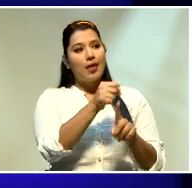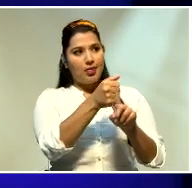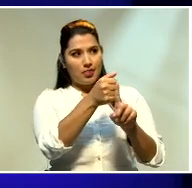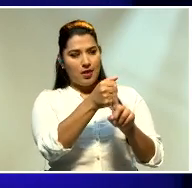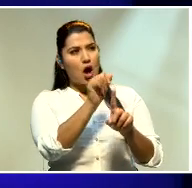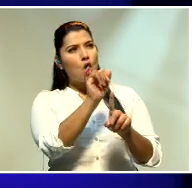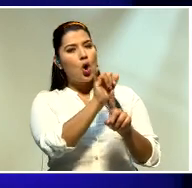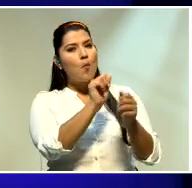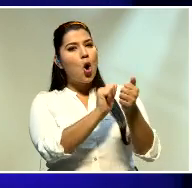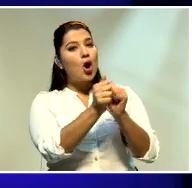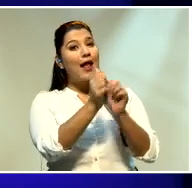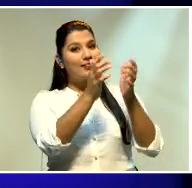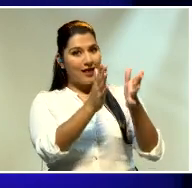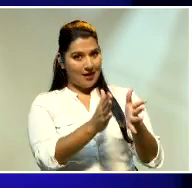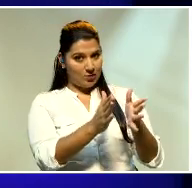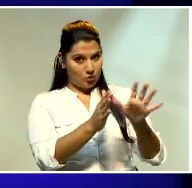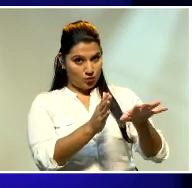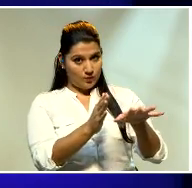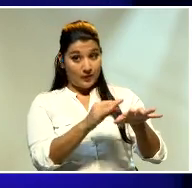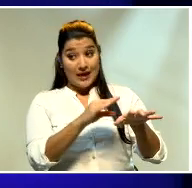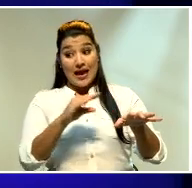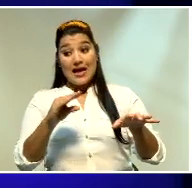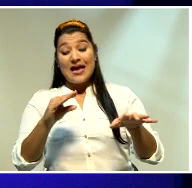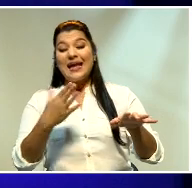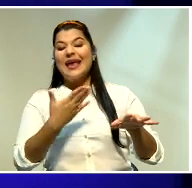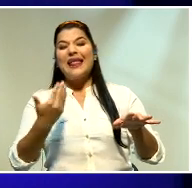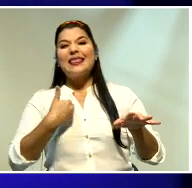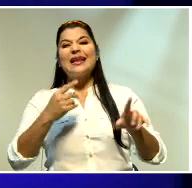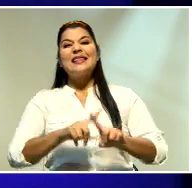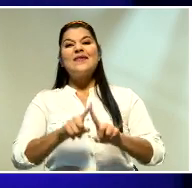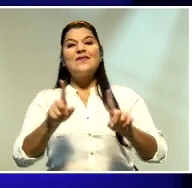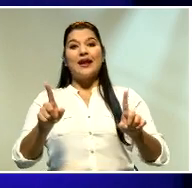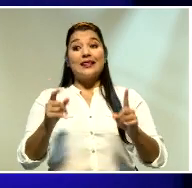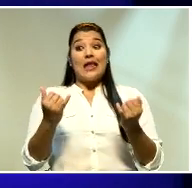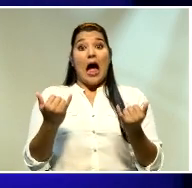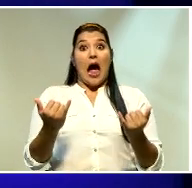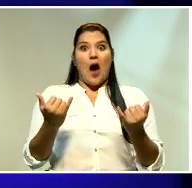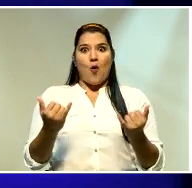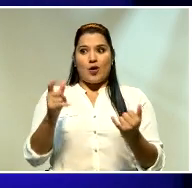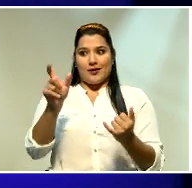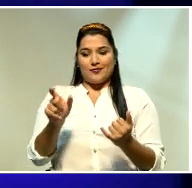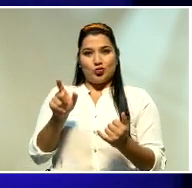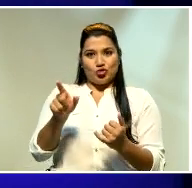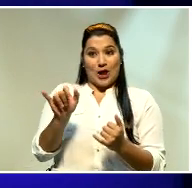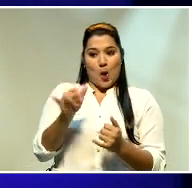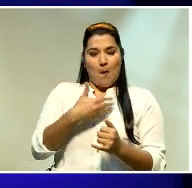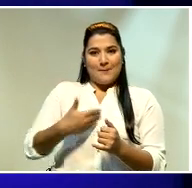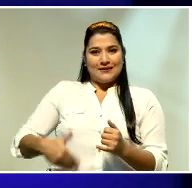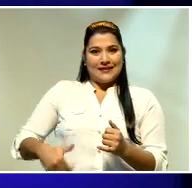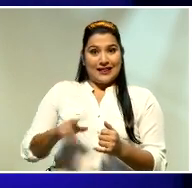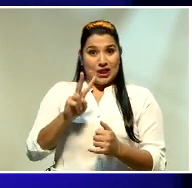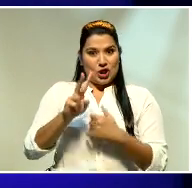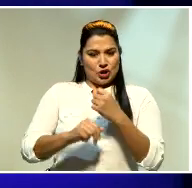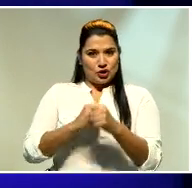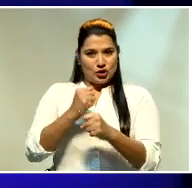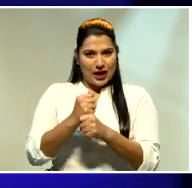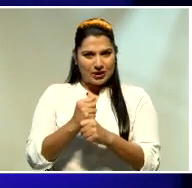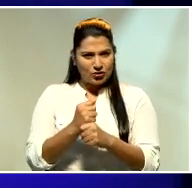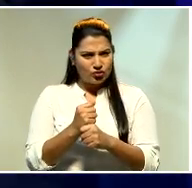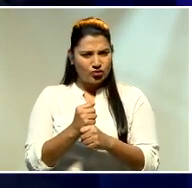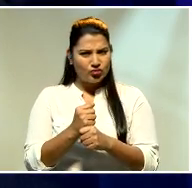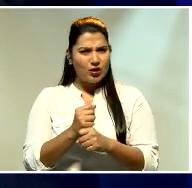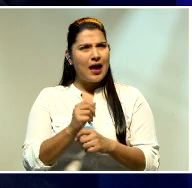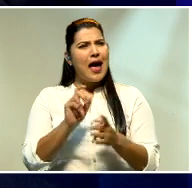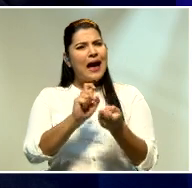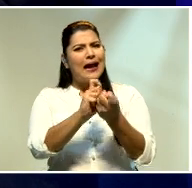candidato al Carlos Alvarado que ya acumula 2 años en el gobierno? ¿Cambió la expectativa de los